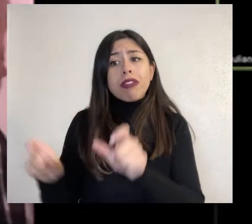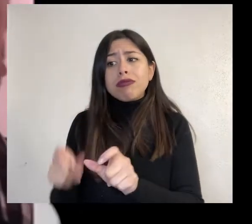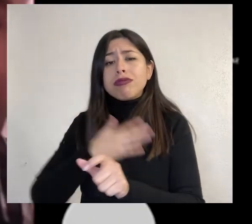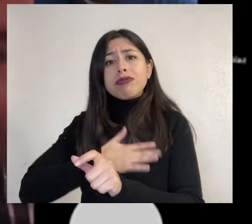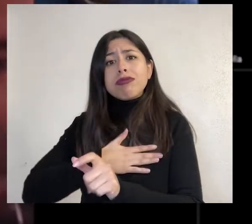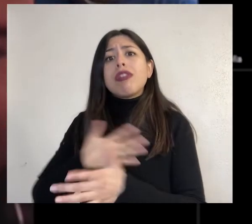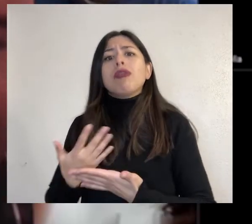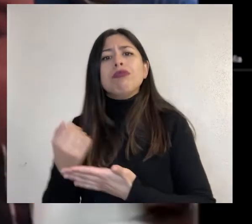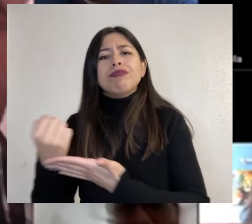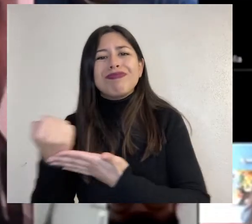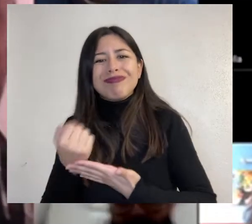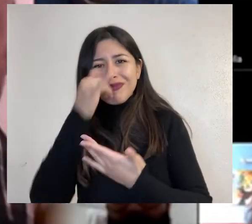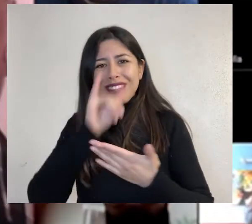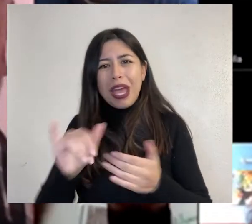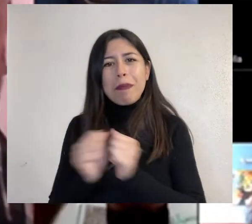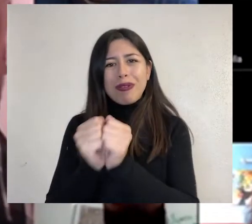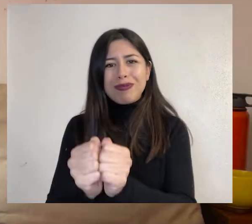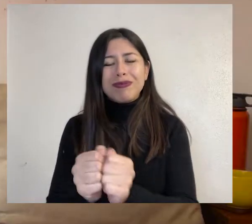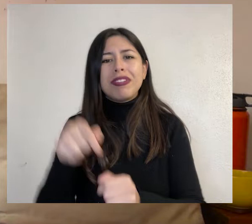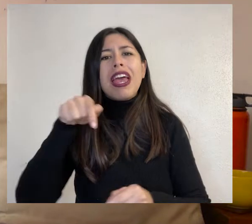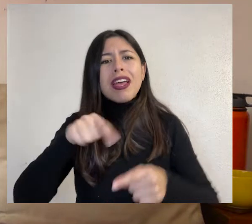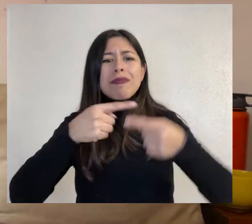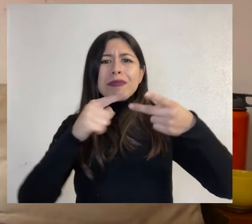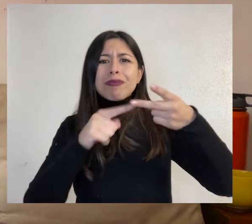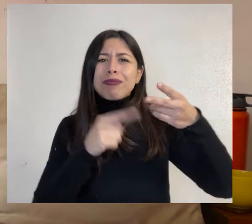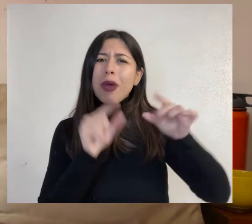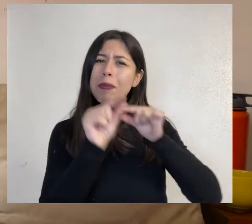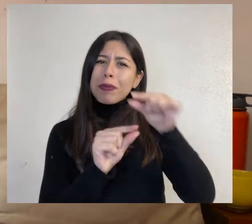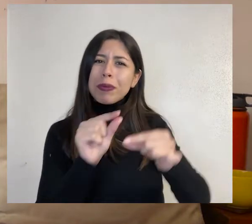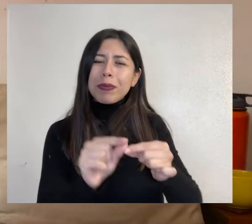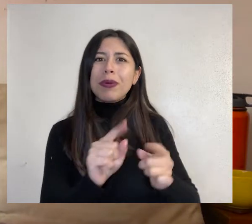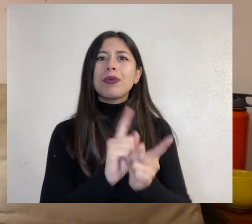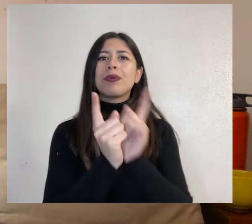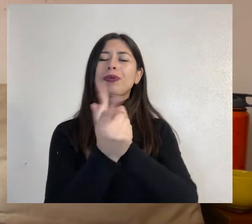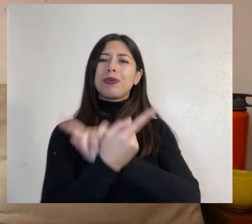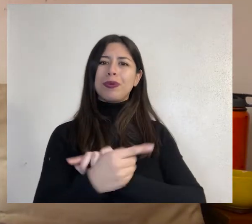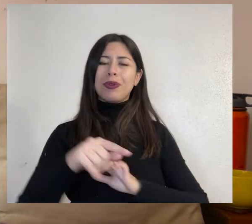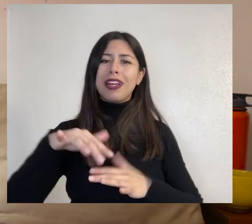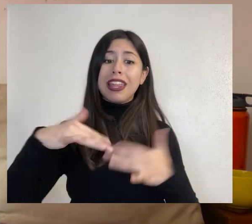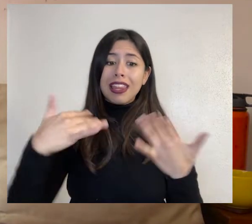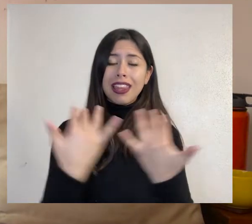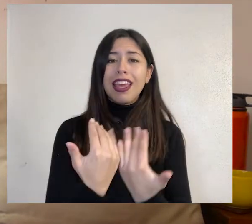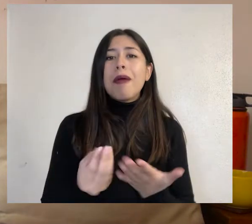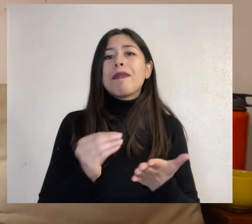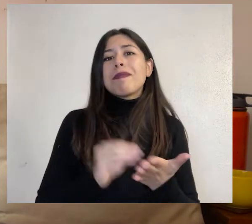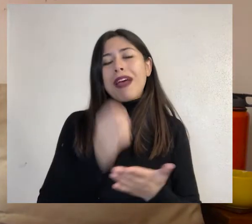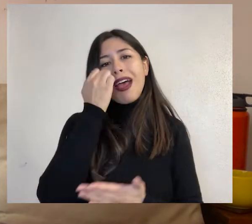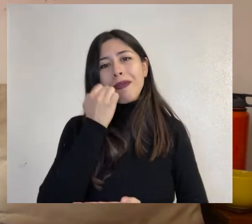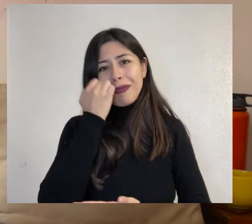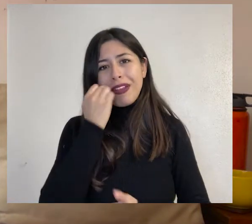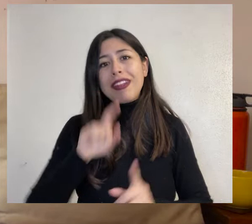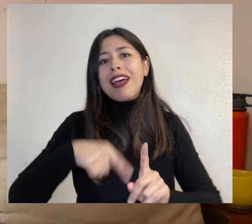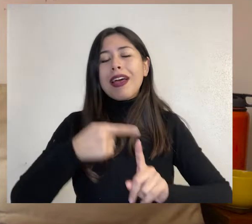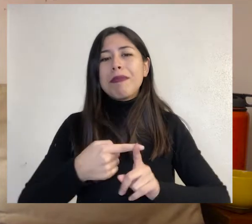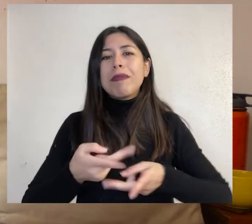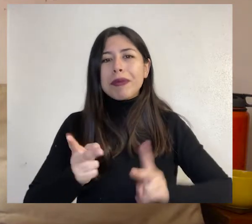ellos. Con estos pequeños gestos podemos ir marcando la diferencia y hacer de estos días momentos un poco más amables y